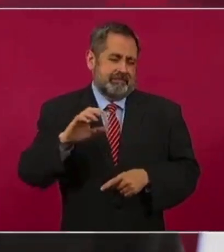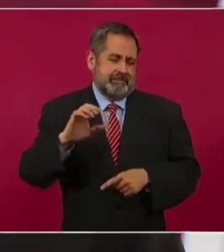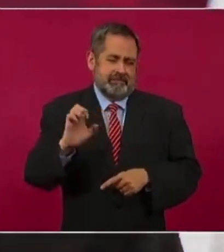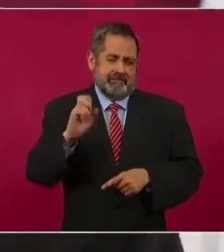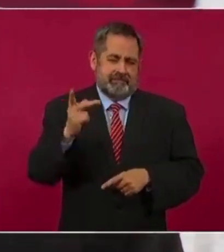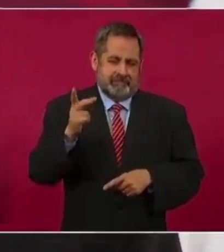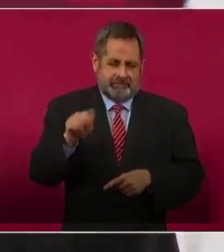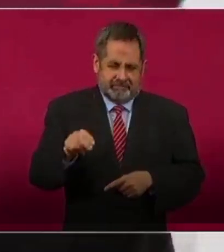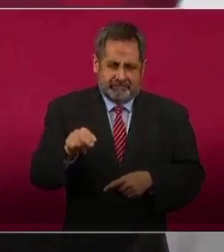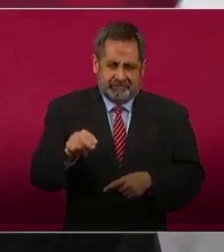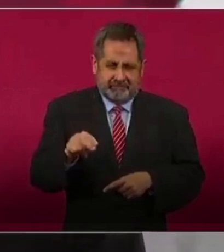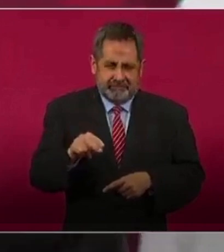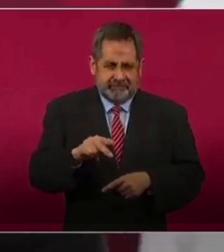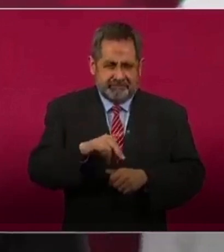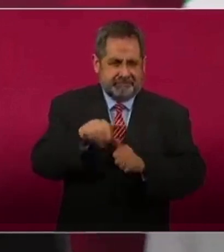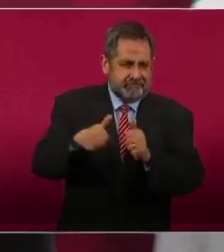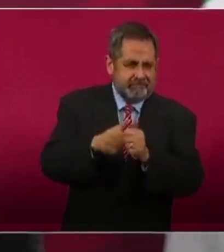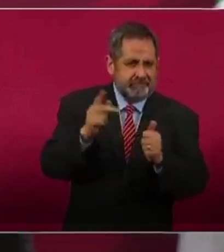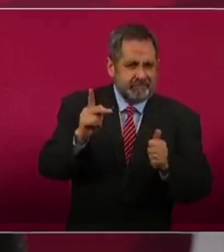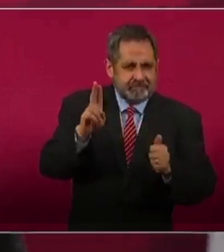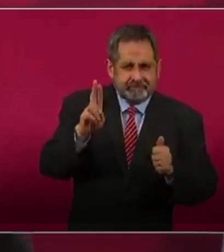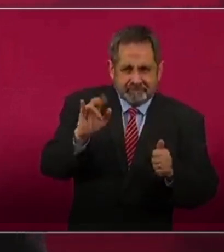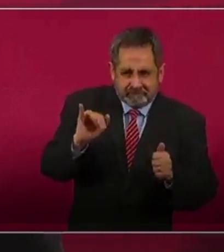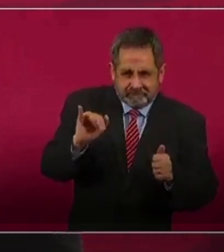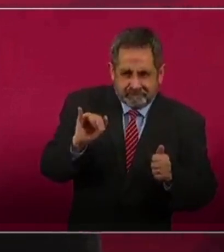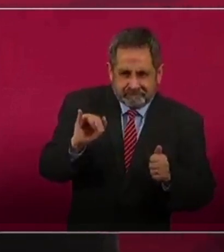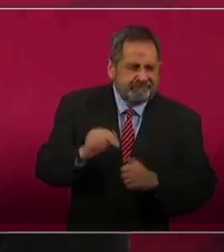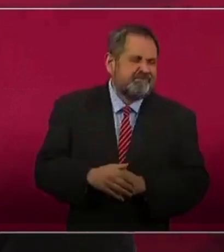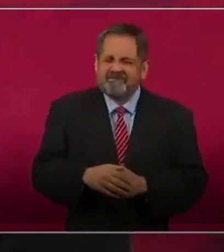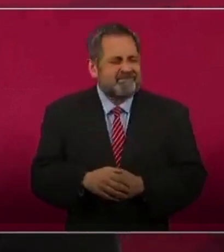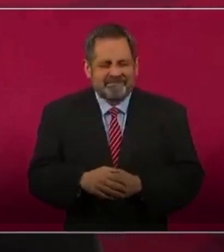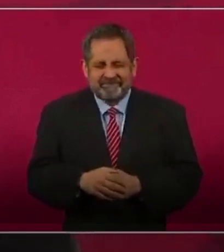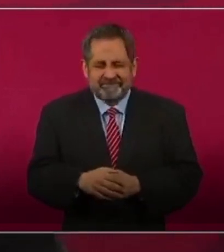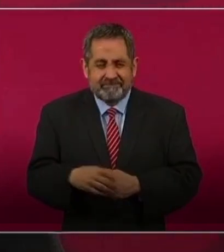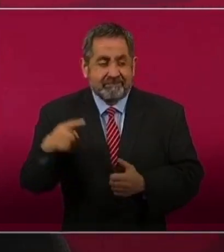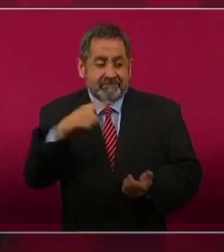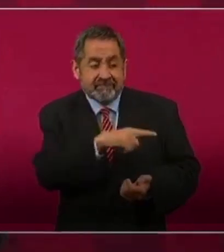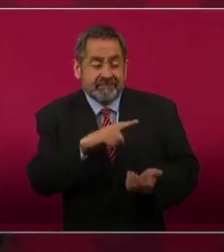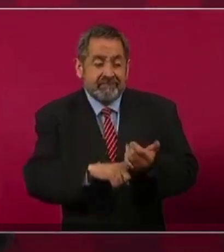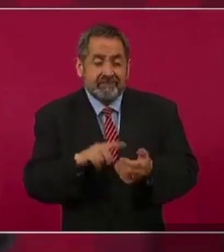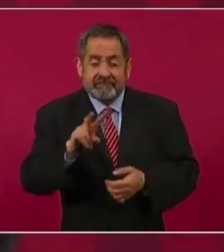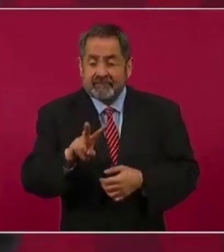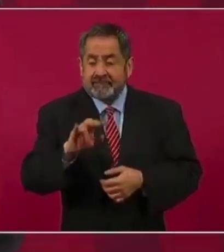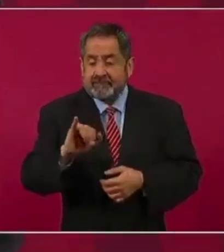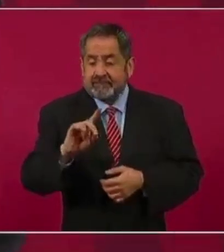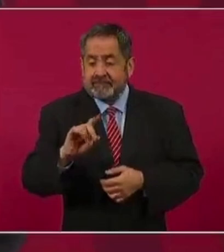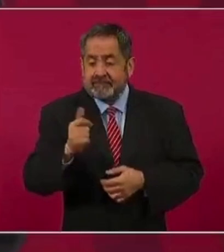lo puso el PRI. No, lo puso Videgaray.